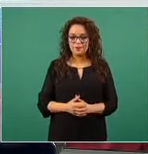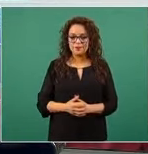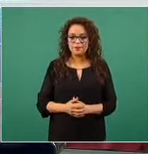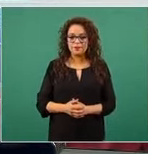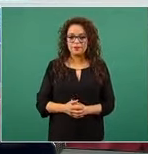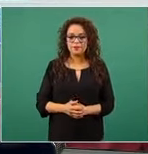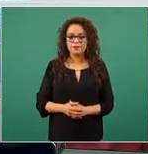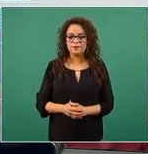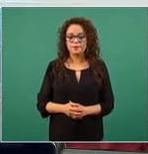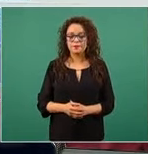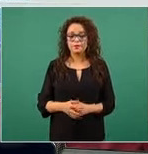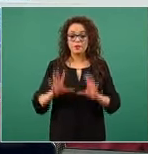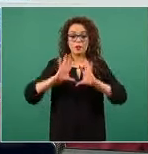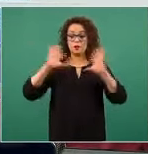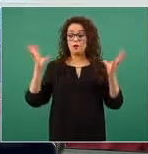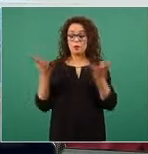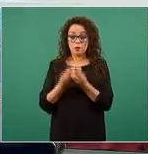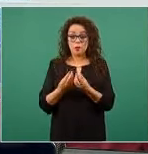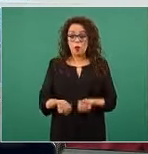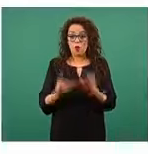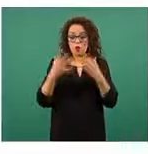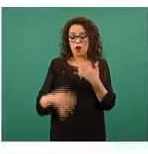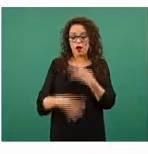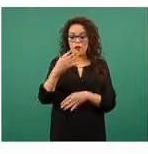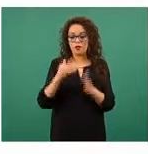En forma acumulativa son